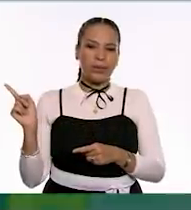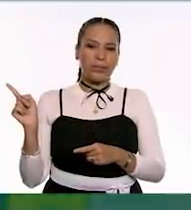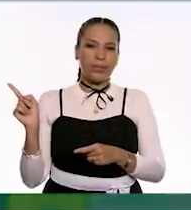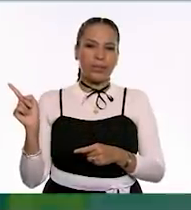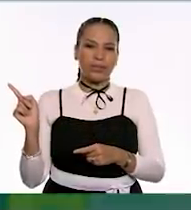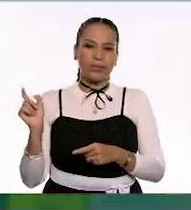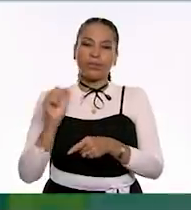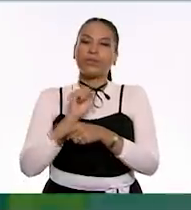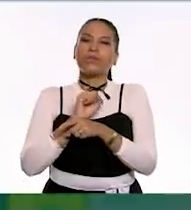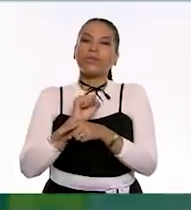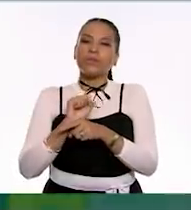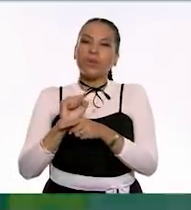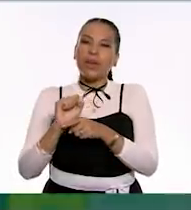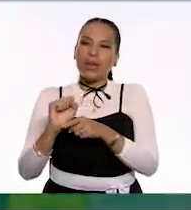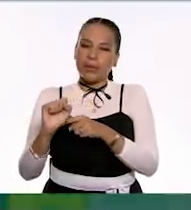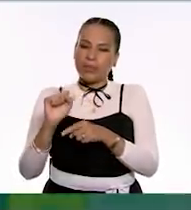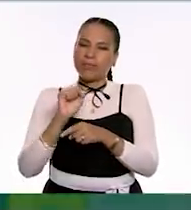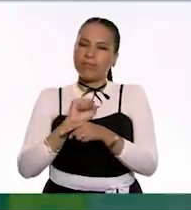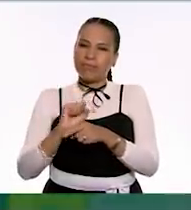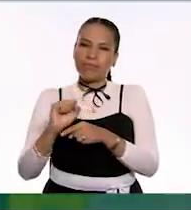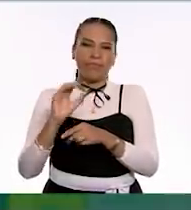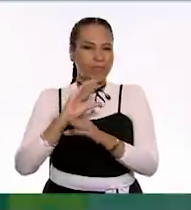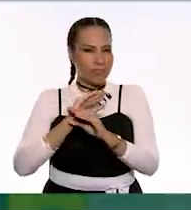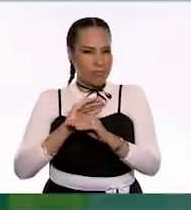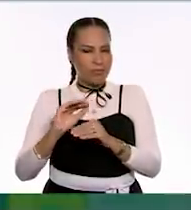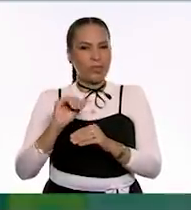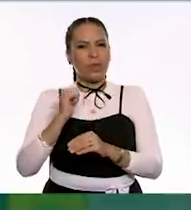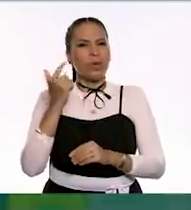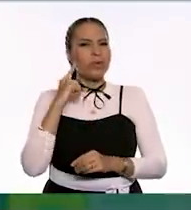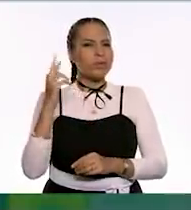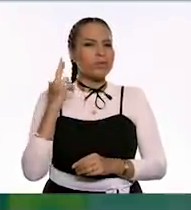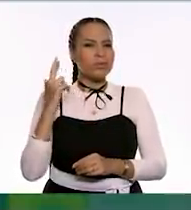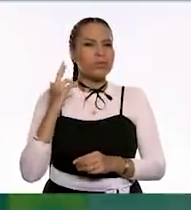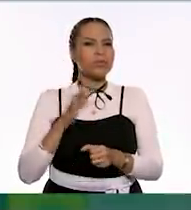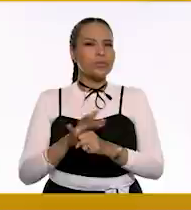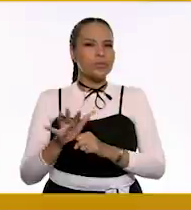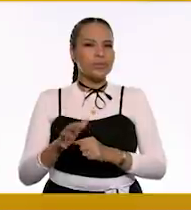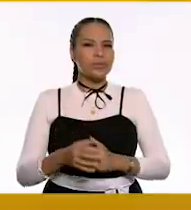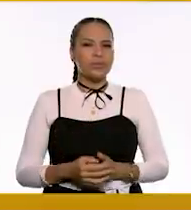muy suave. Vamos a ponerlo en suave. Suave. Vamos a escuchar otro.